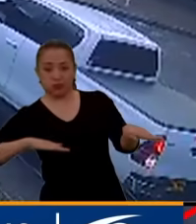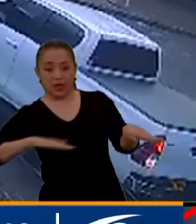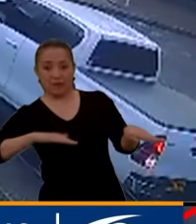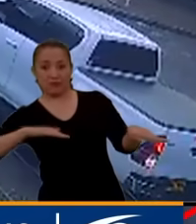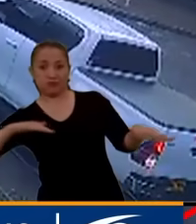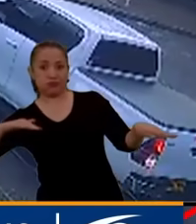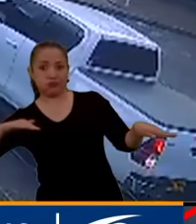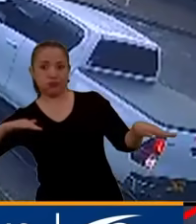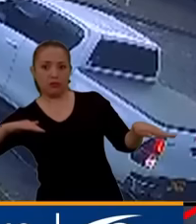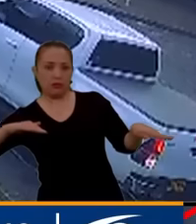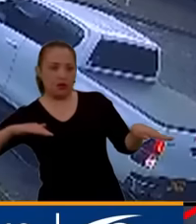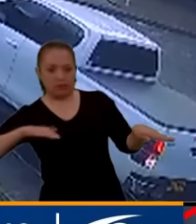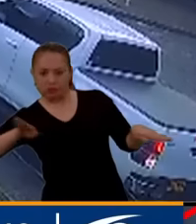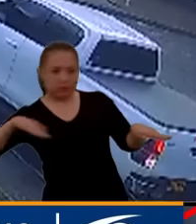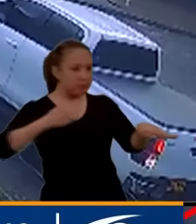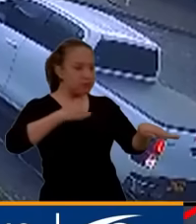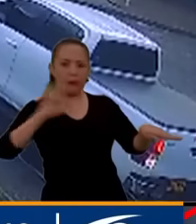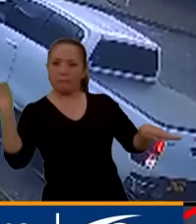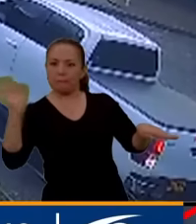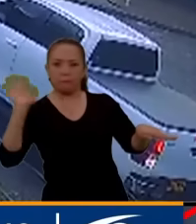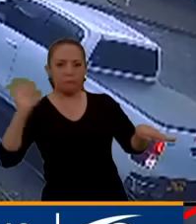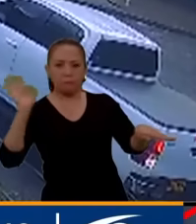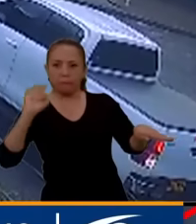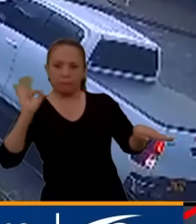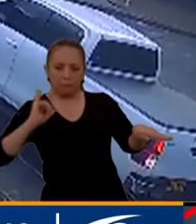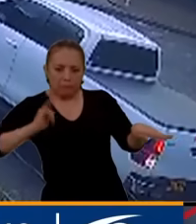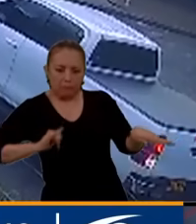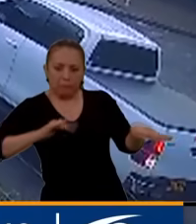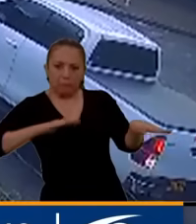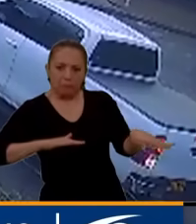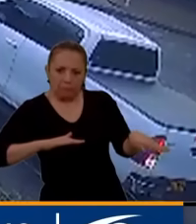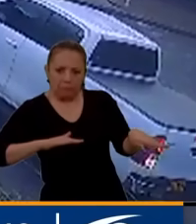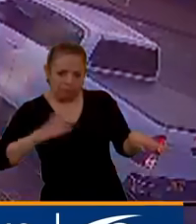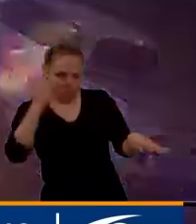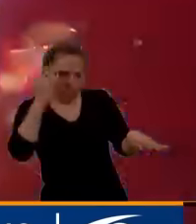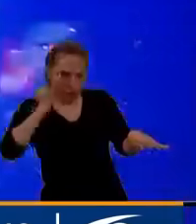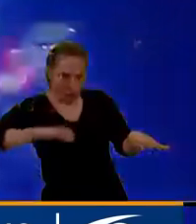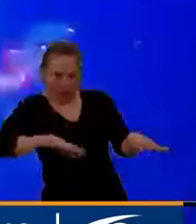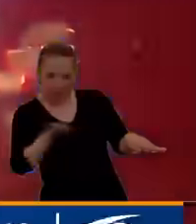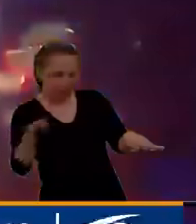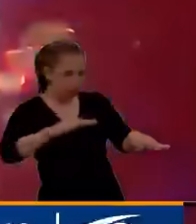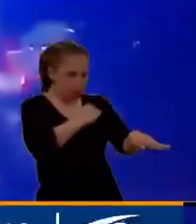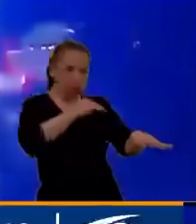reversa, no intentó tomar hacia la izquierda o hacia la derecha teniendo el espacio para hacerlo.